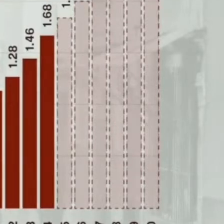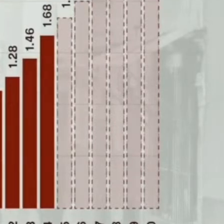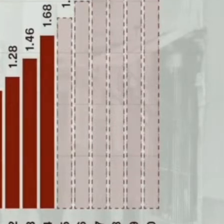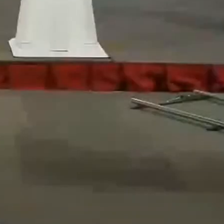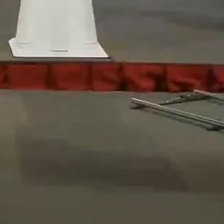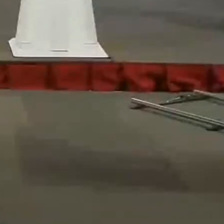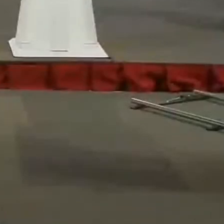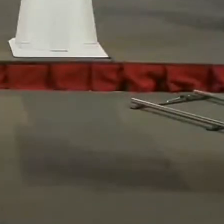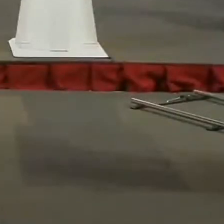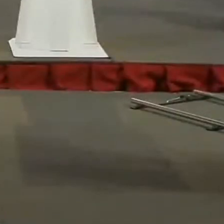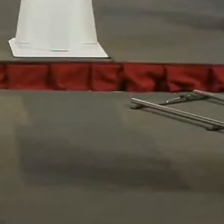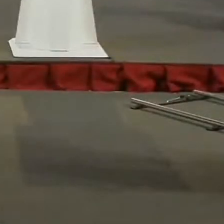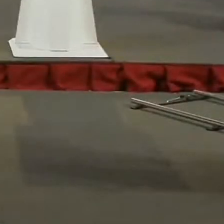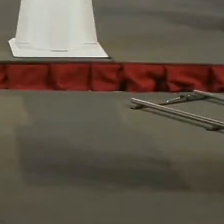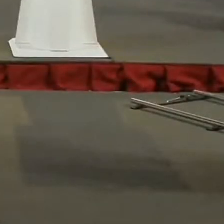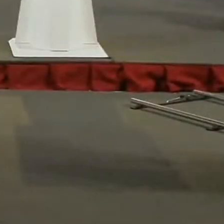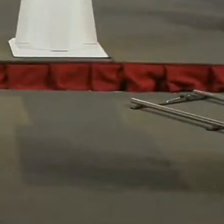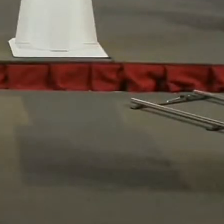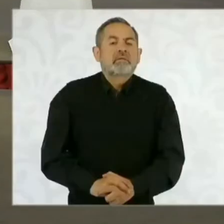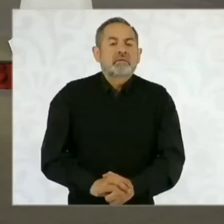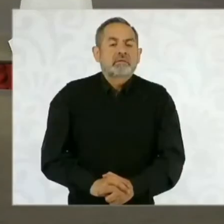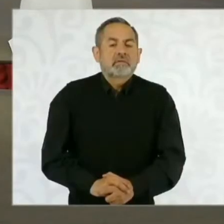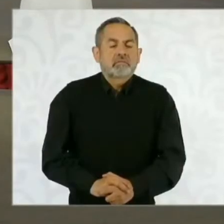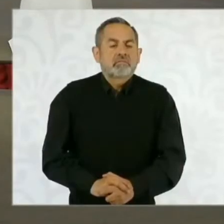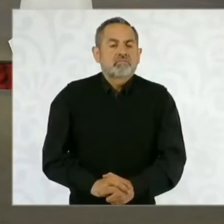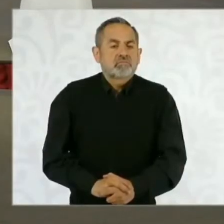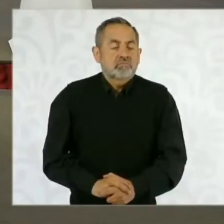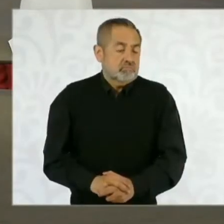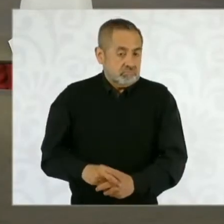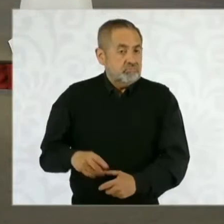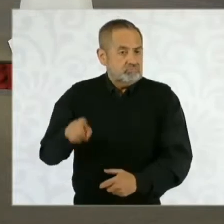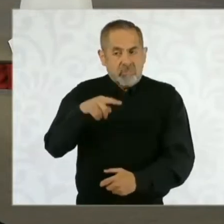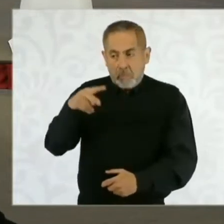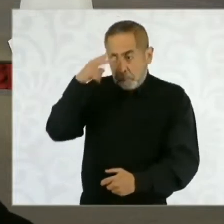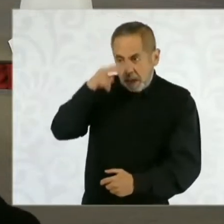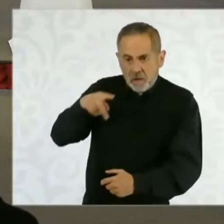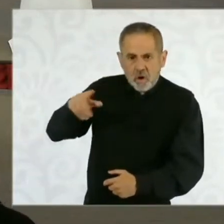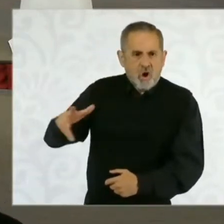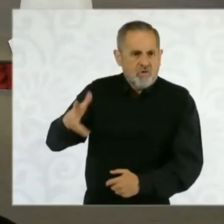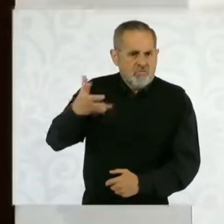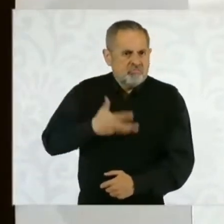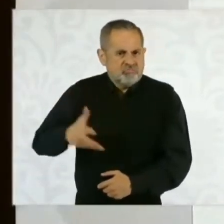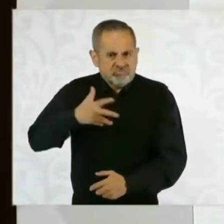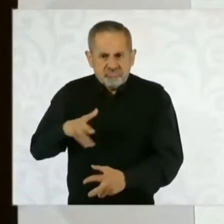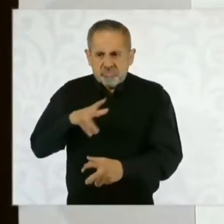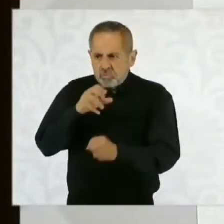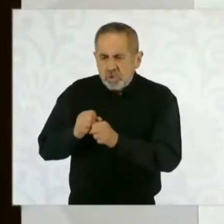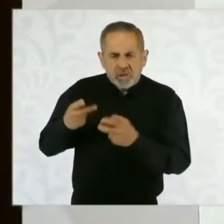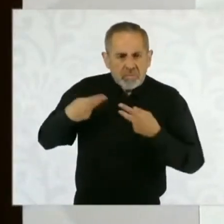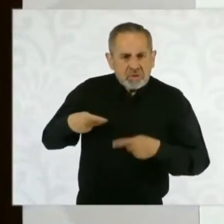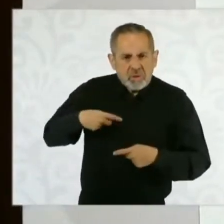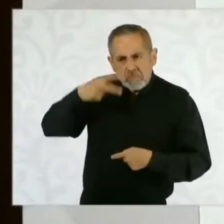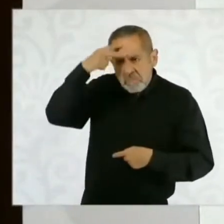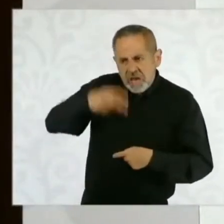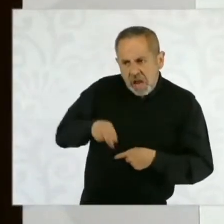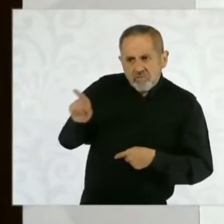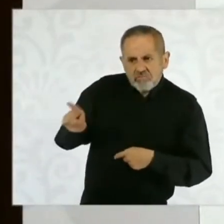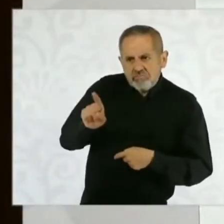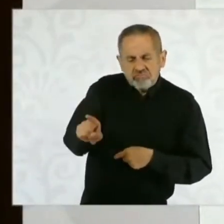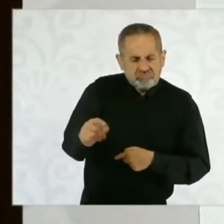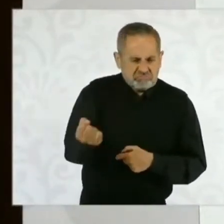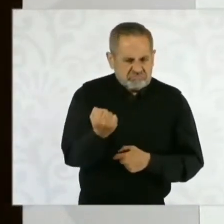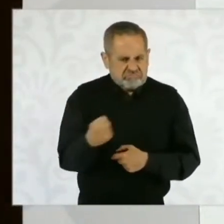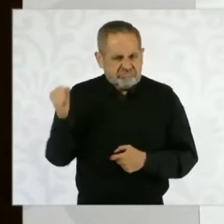Se presume a México su capacidad productiva, a las y a los mexicanos